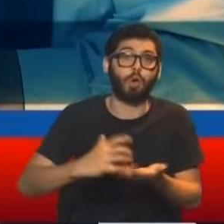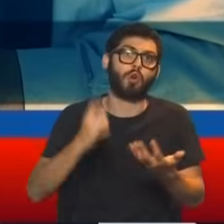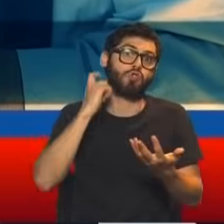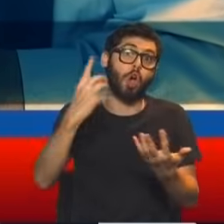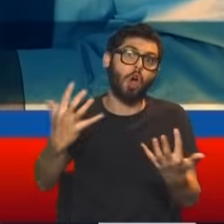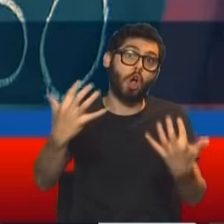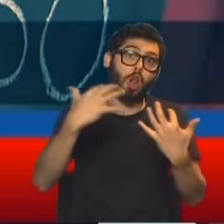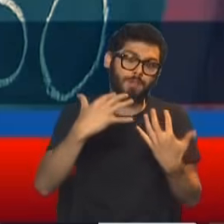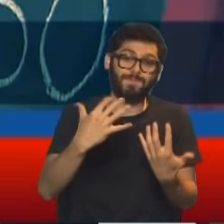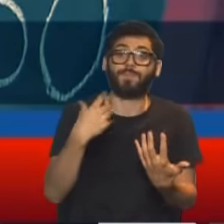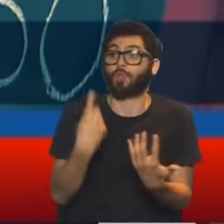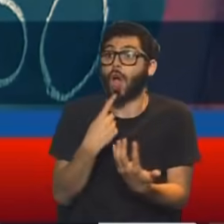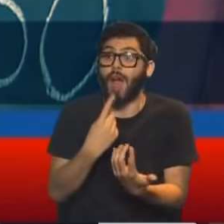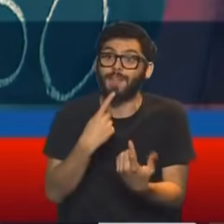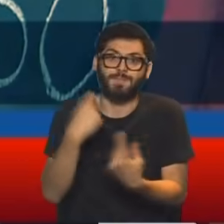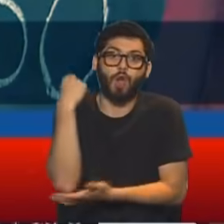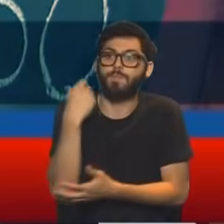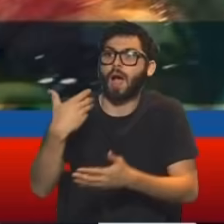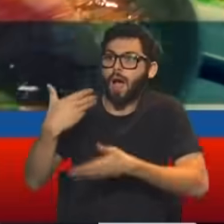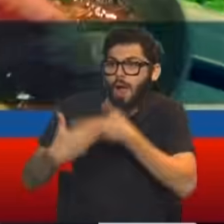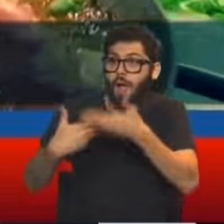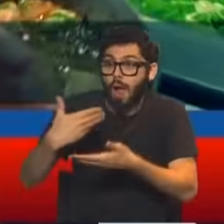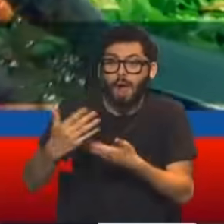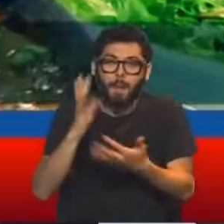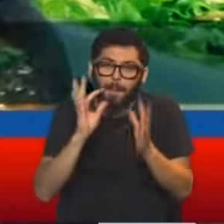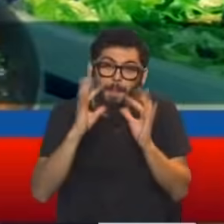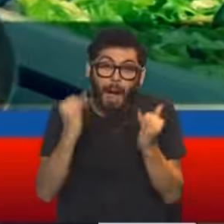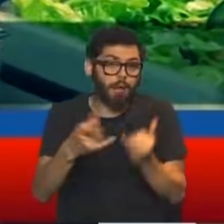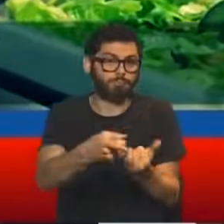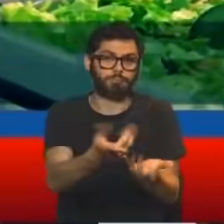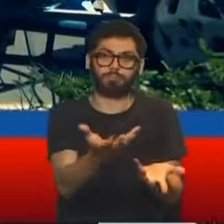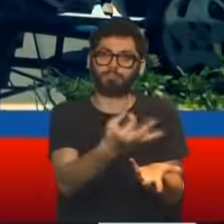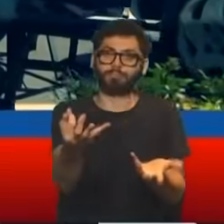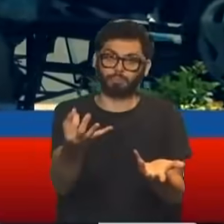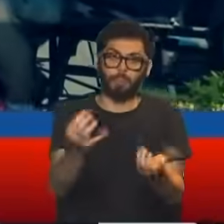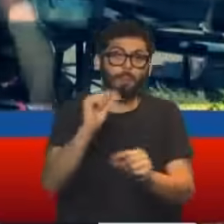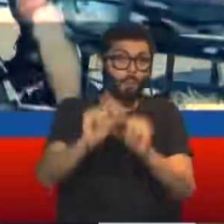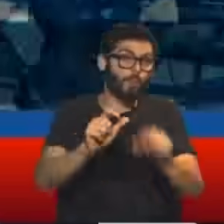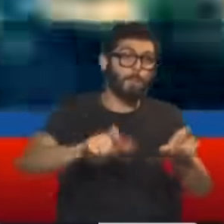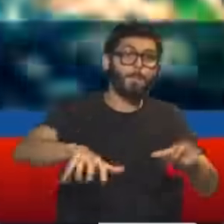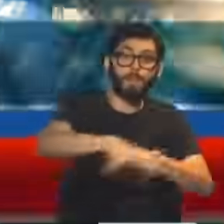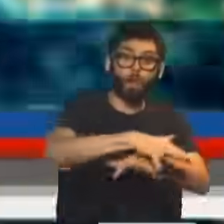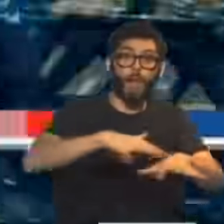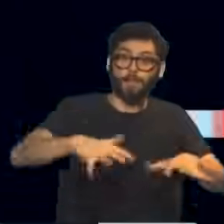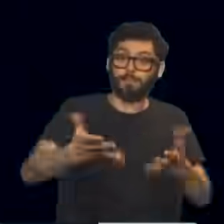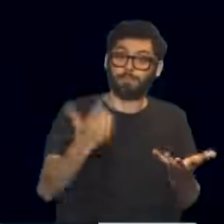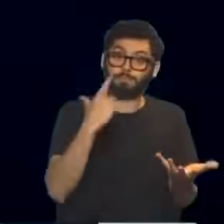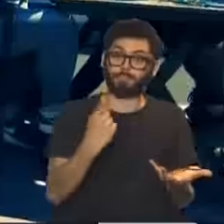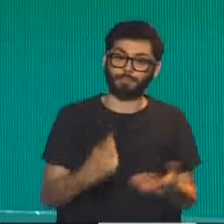veníamos hablando nosotros de la reactivación, que ya estaba, que veíamos los indicadores. Bueno, ahora la reactivación está empezando a llegar al bolsillo de la gente.